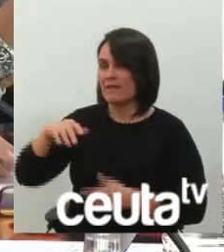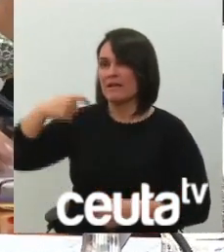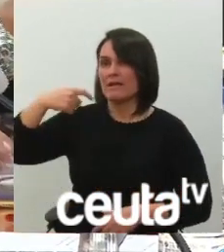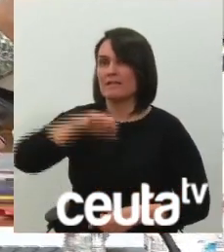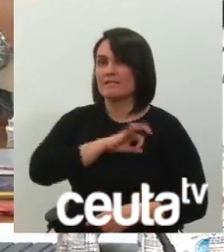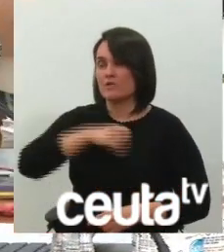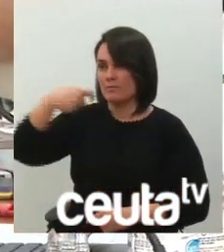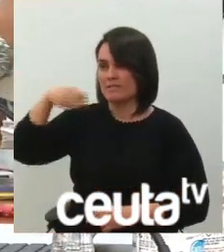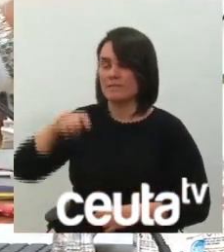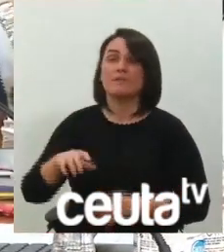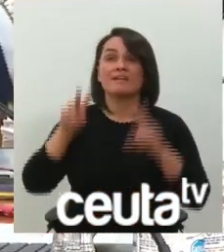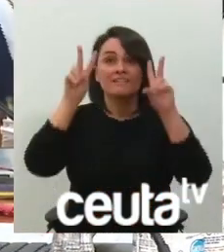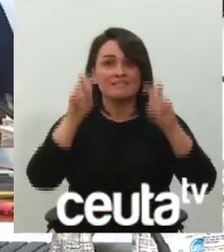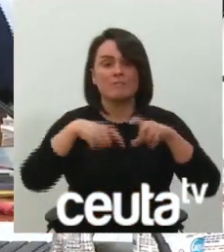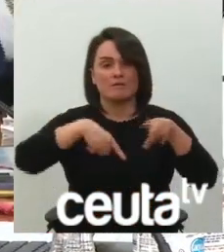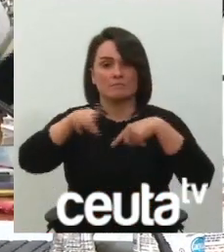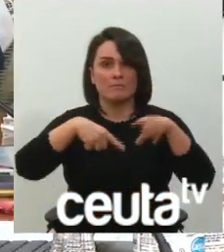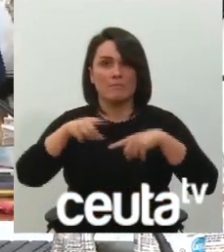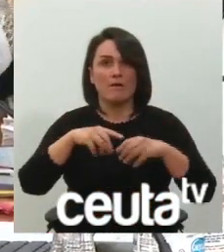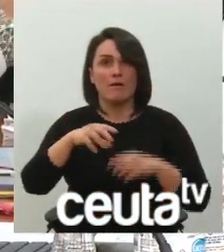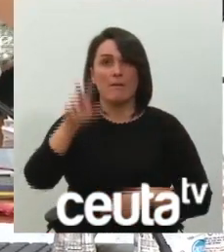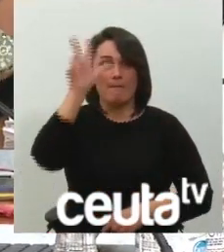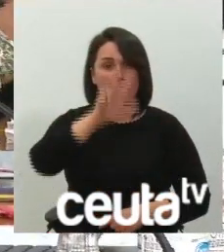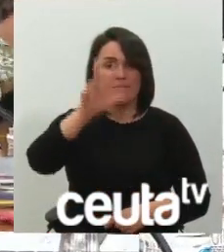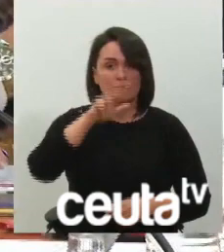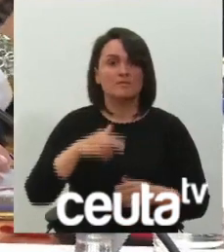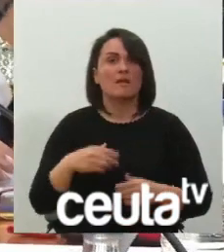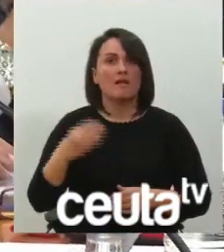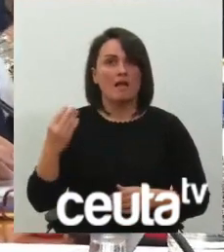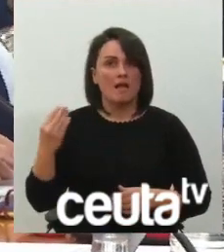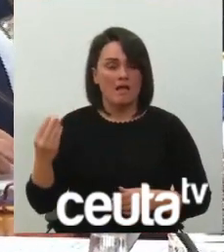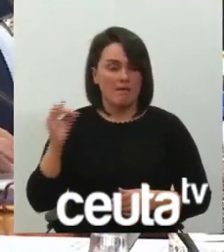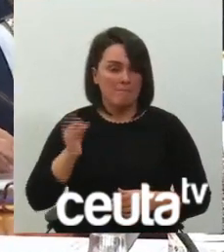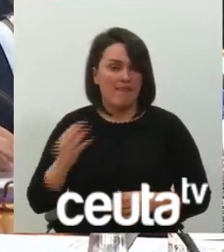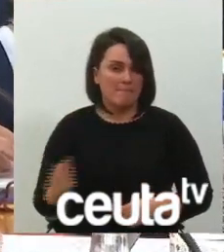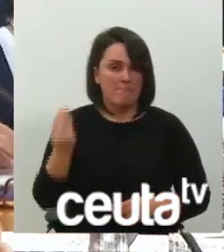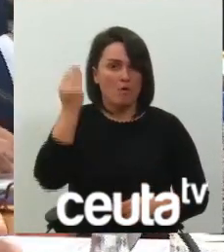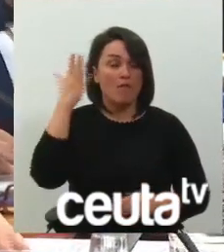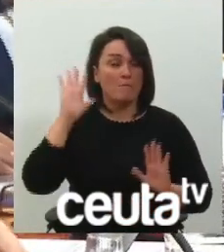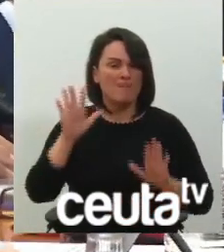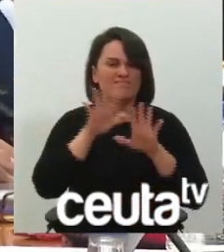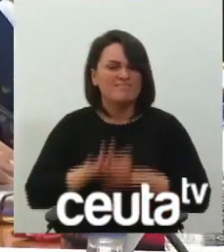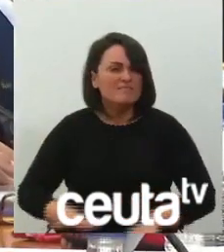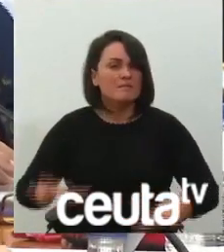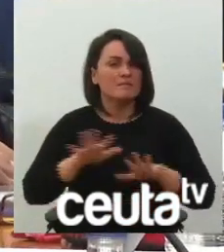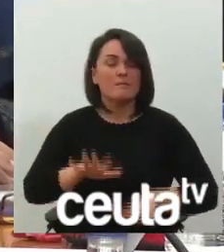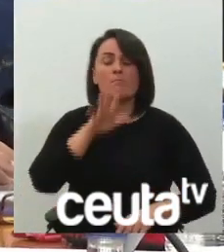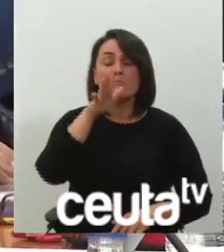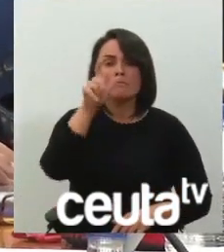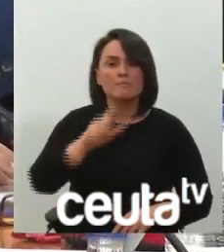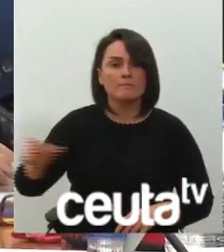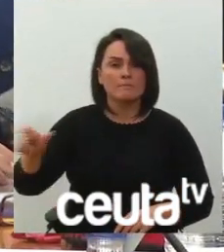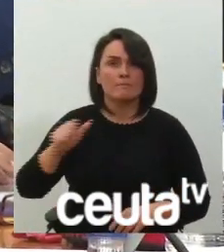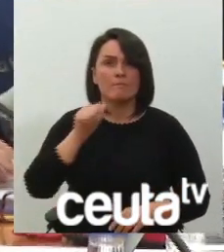evidente que hemos avanzado en los últimos años pero a un ritmo demasiado lento porque los ceutíes siguen sintiéndose